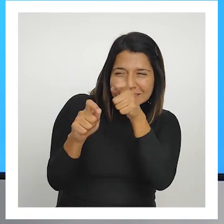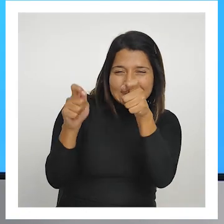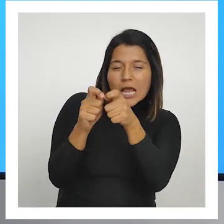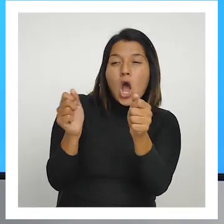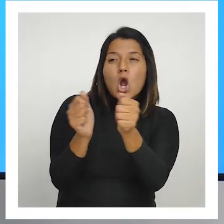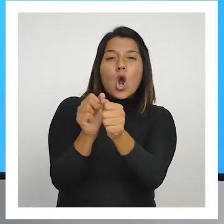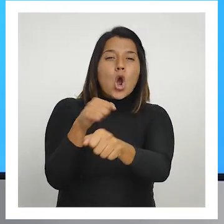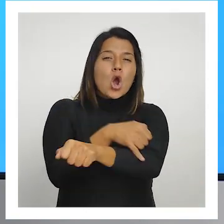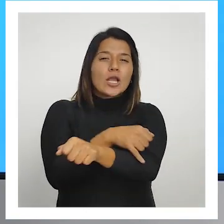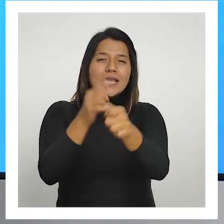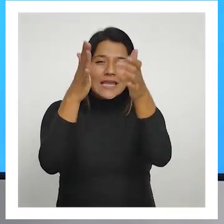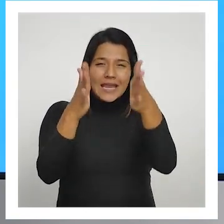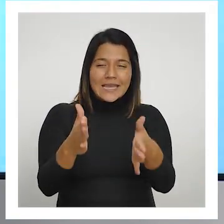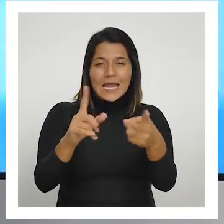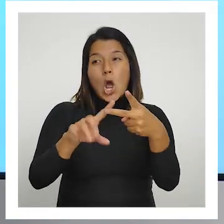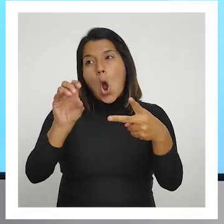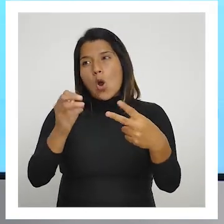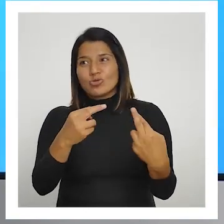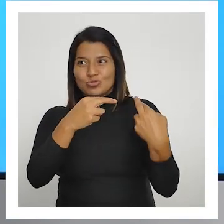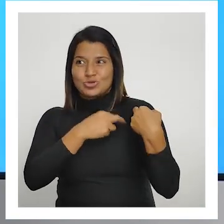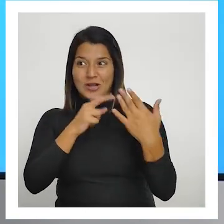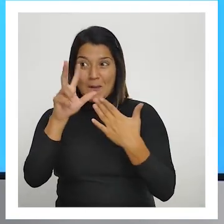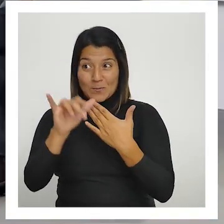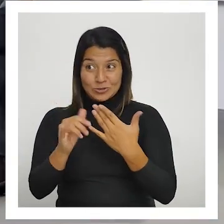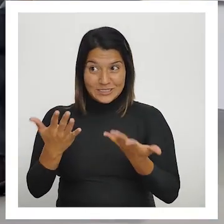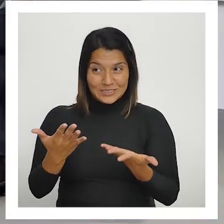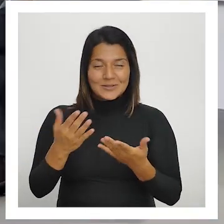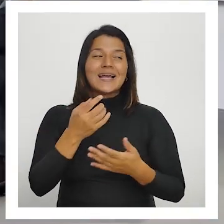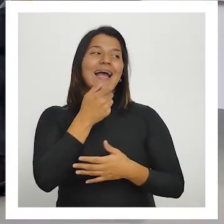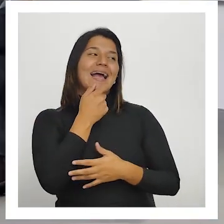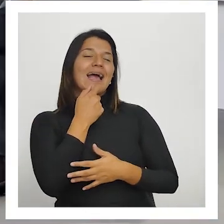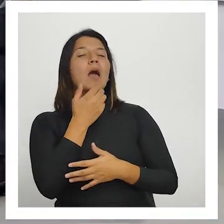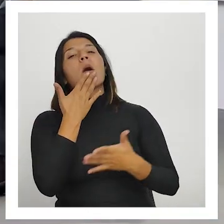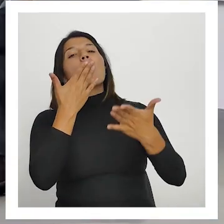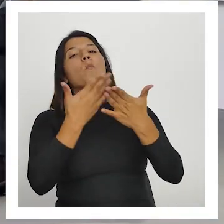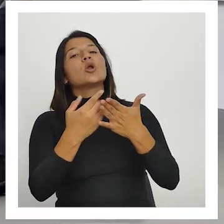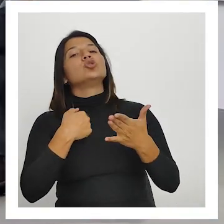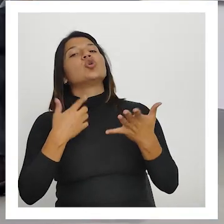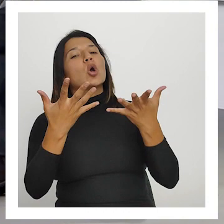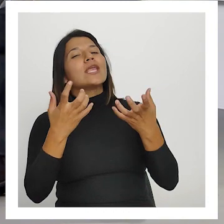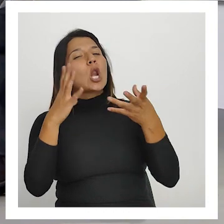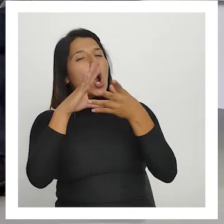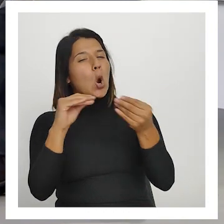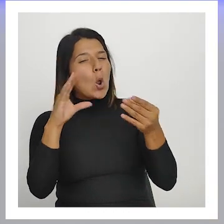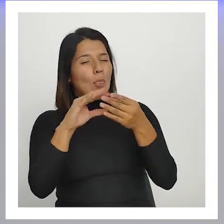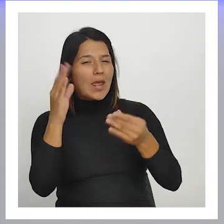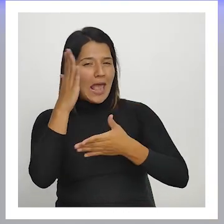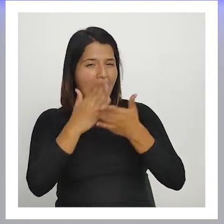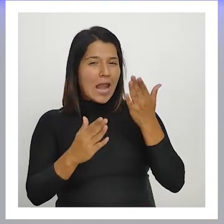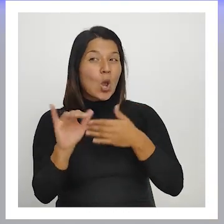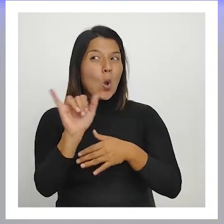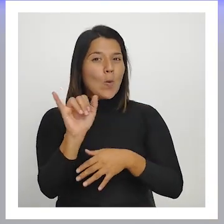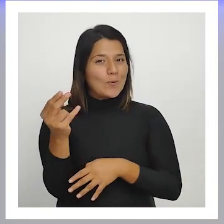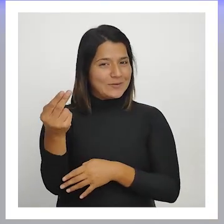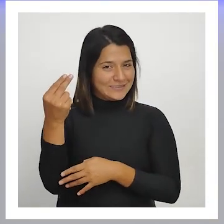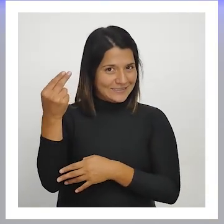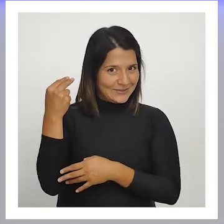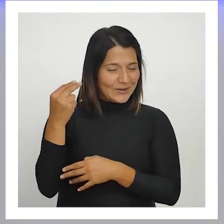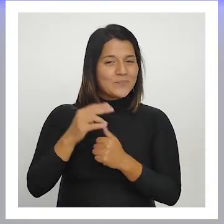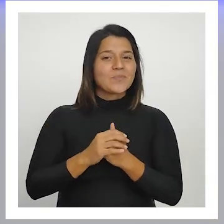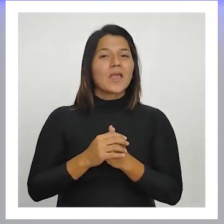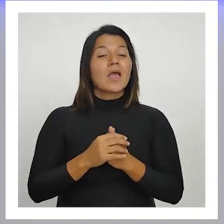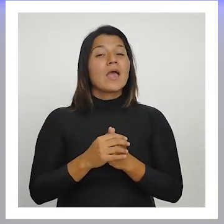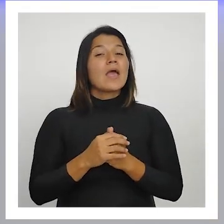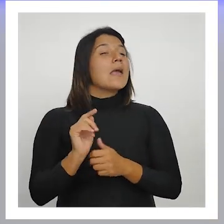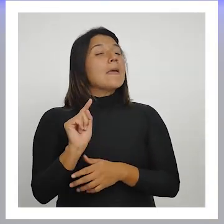y esos encargados de obra. Bueno, le voy a contar una cosa, casi como anécdota. Una